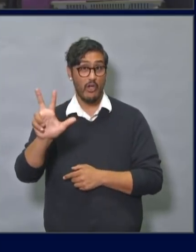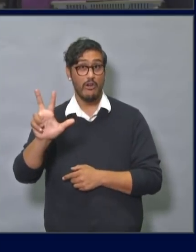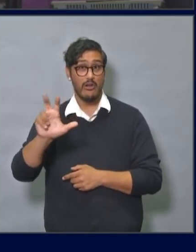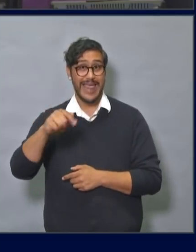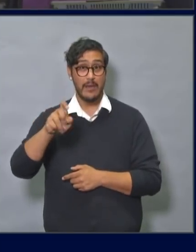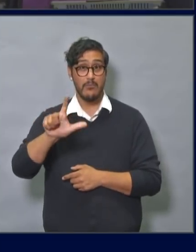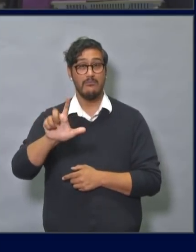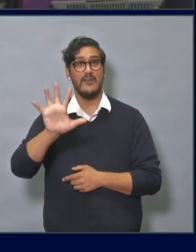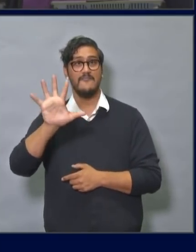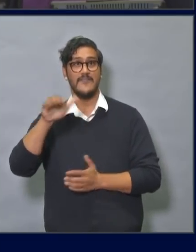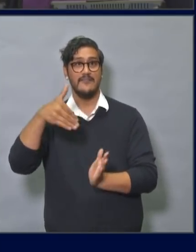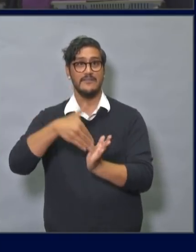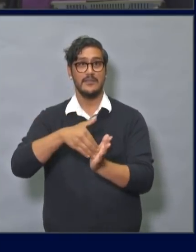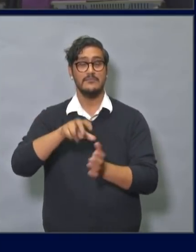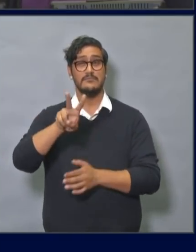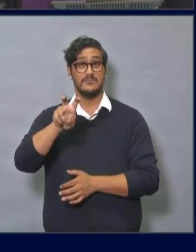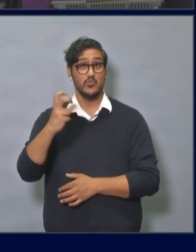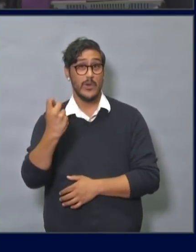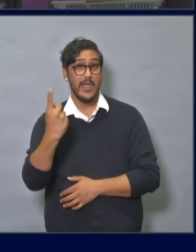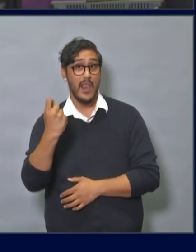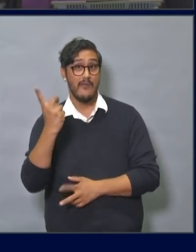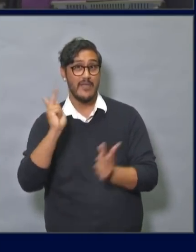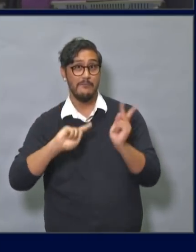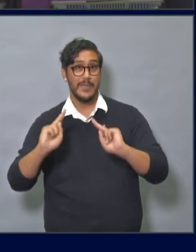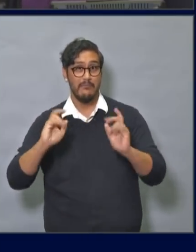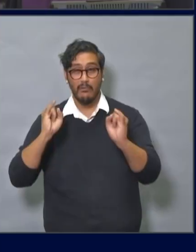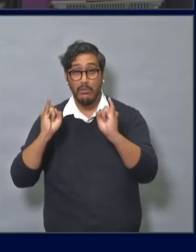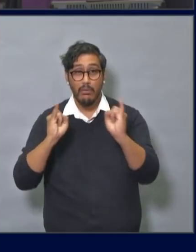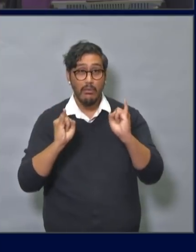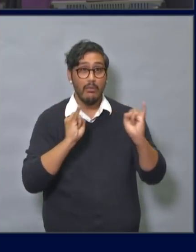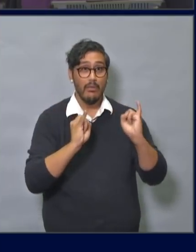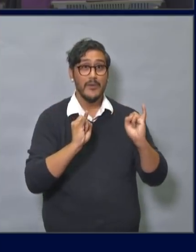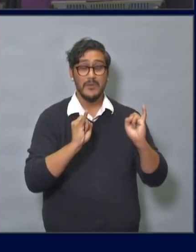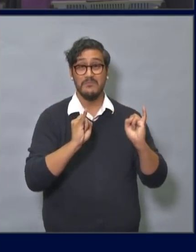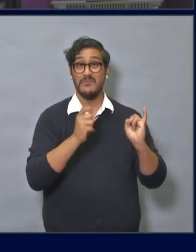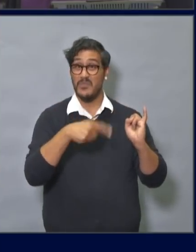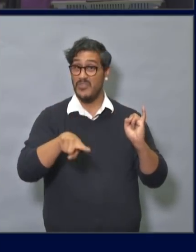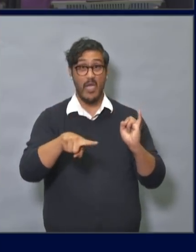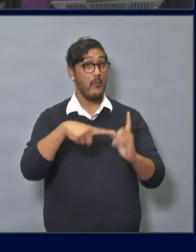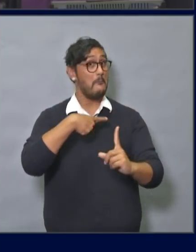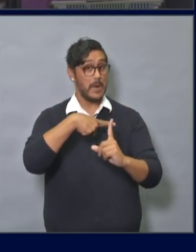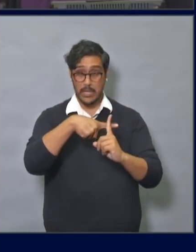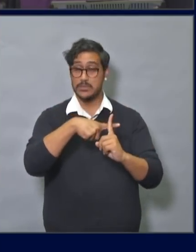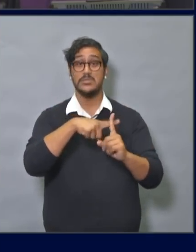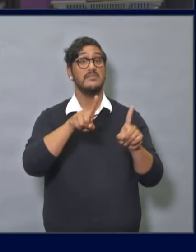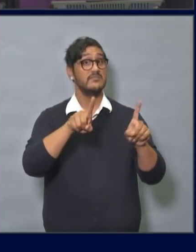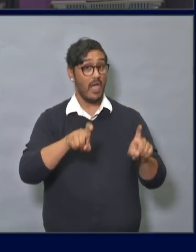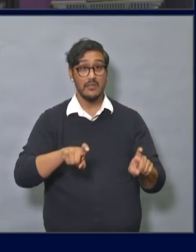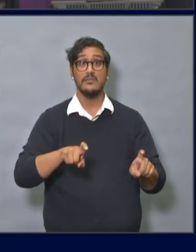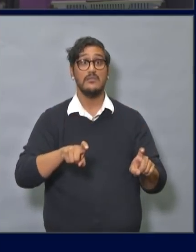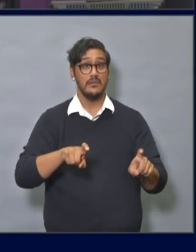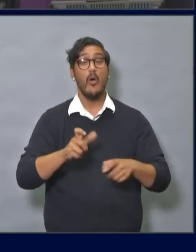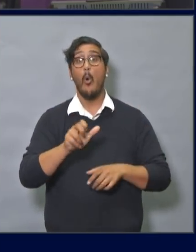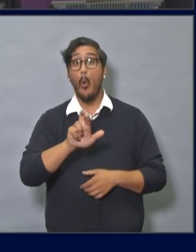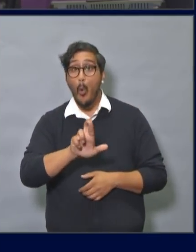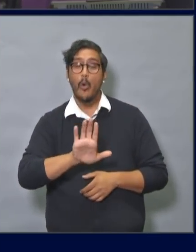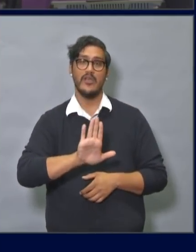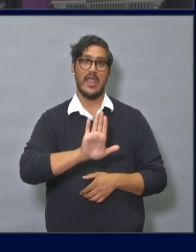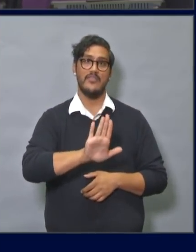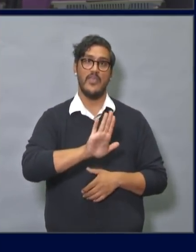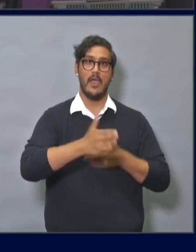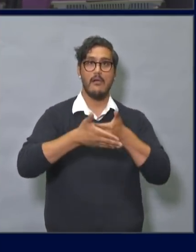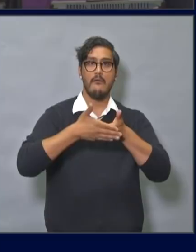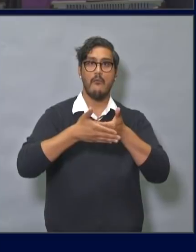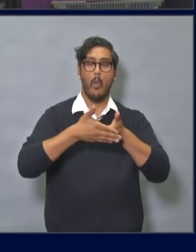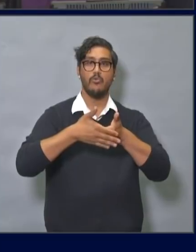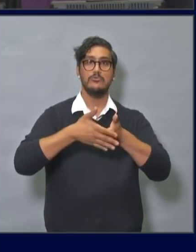de 5,211 personas, ya sea positivas para COVID-19 o sus contactos